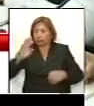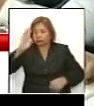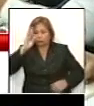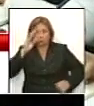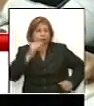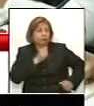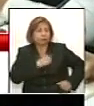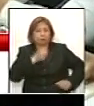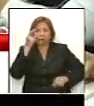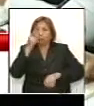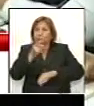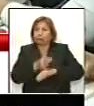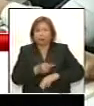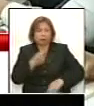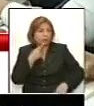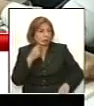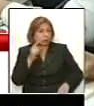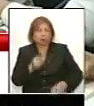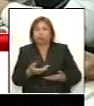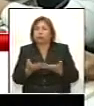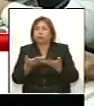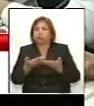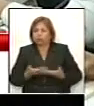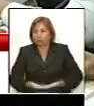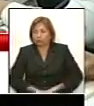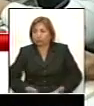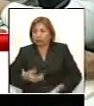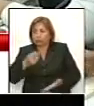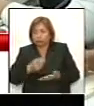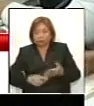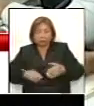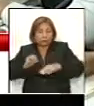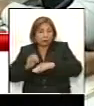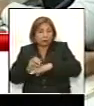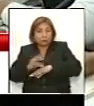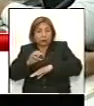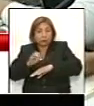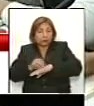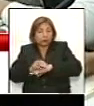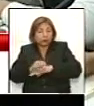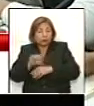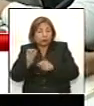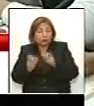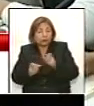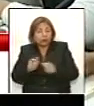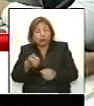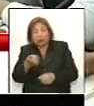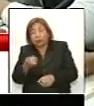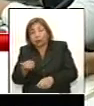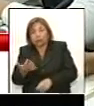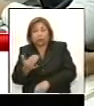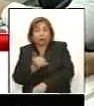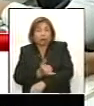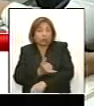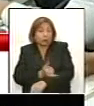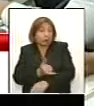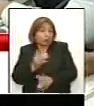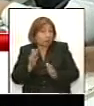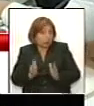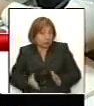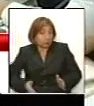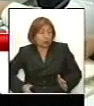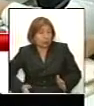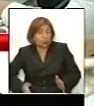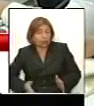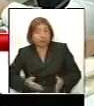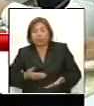su denuncia debe ser recibida. Si va a ser orientada por alguna de las otras instituciones, que vayan a